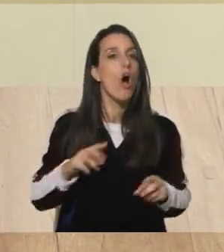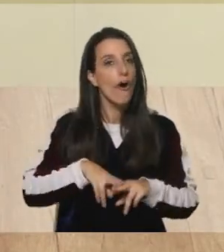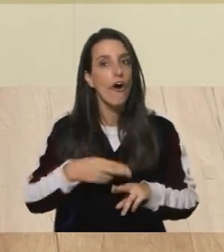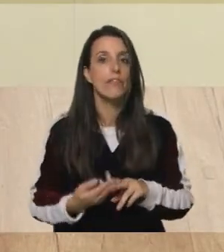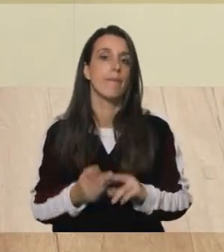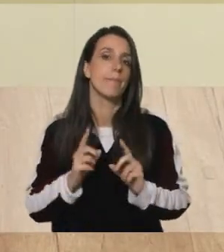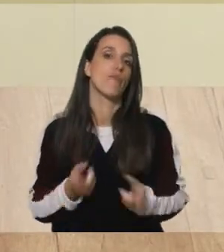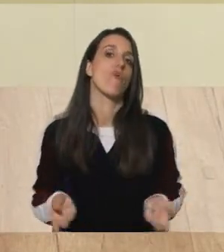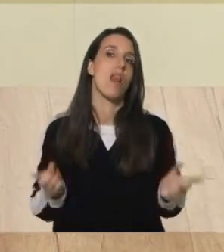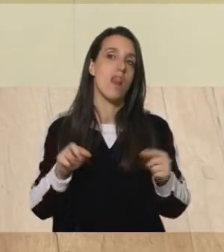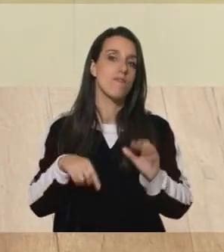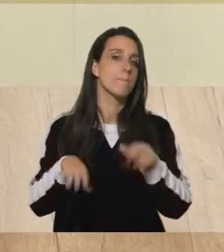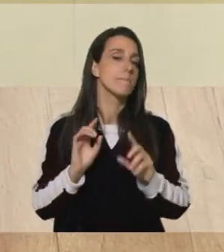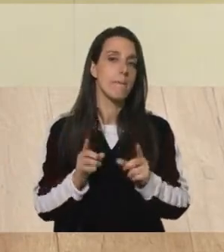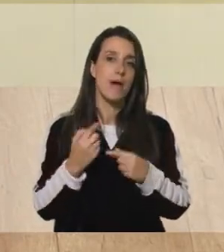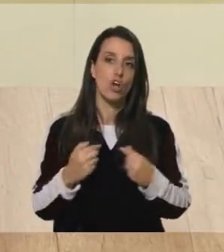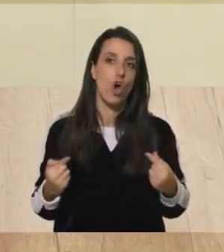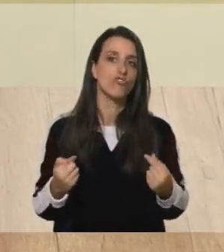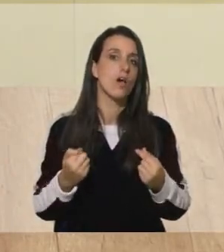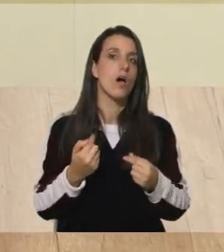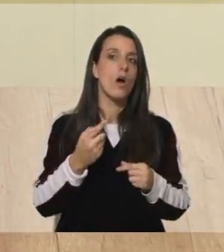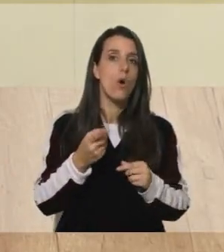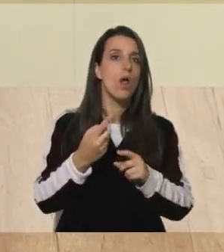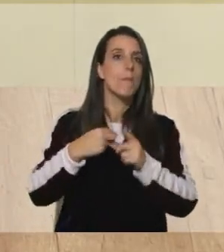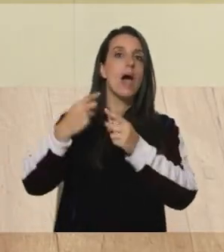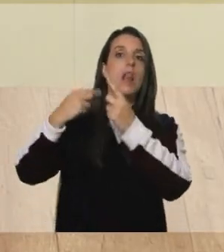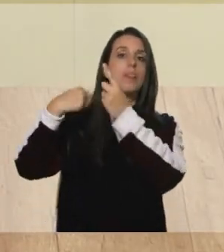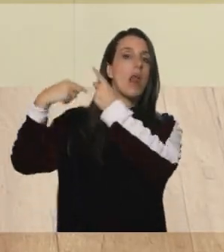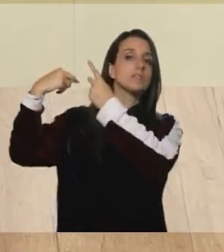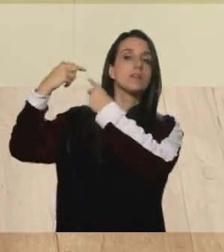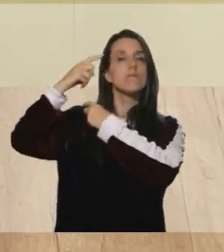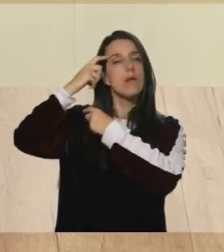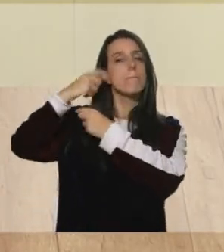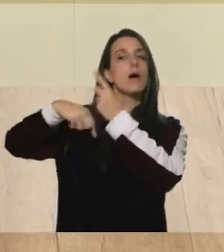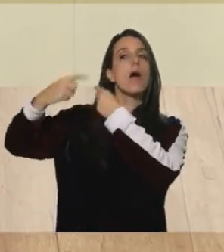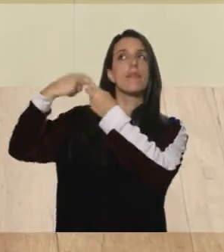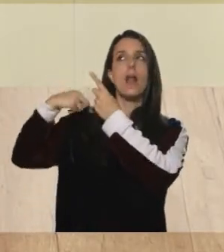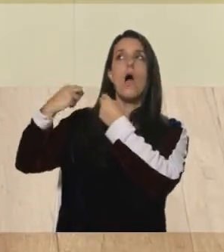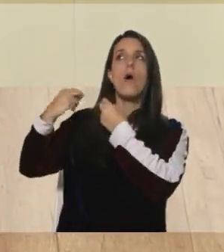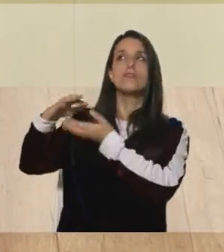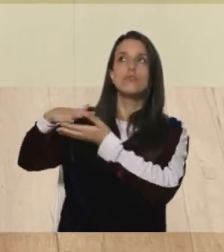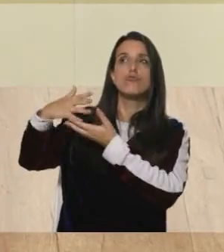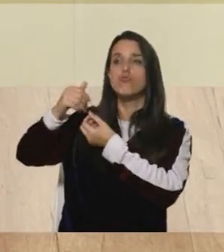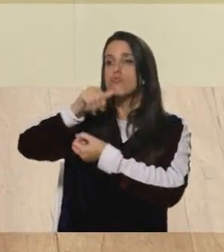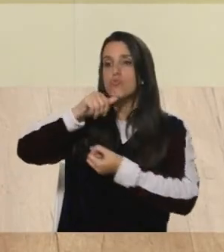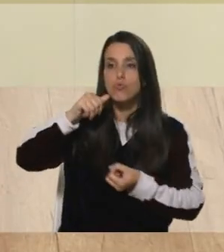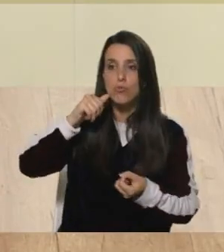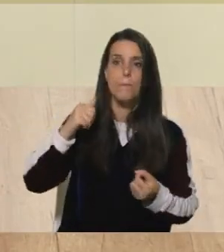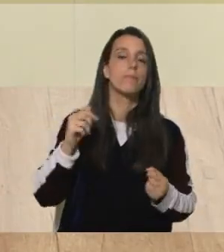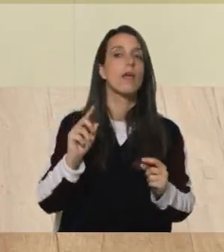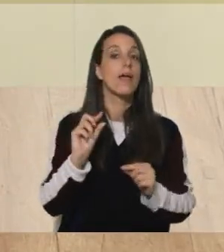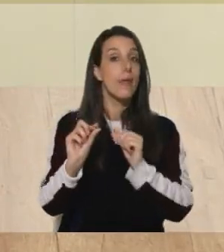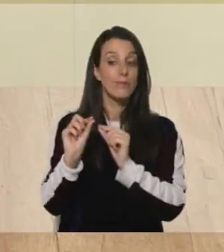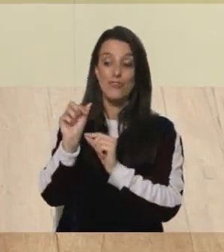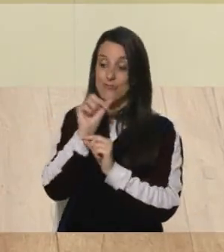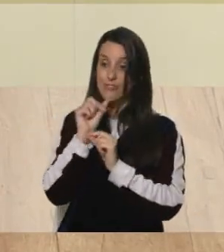vez volvemos a hacer más de lo mismo hacemos una regresión y Tratamos de Reparar los diferentes eventos a medida que vamos